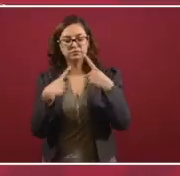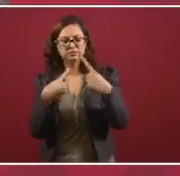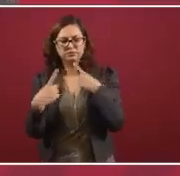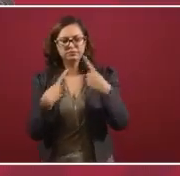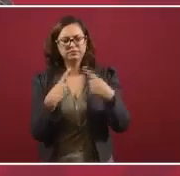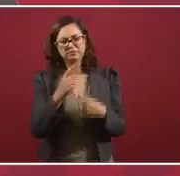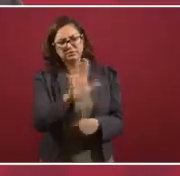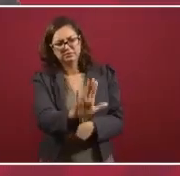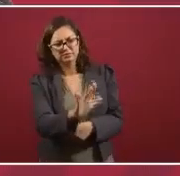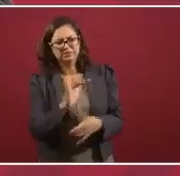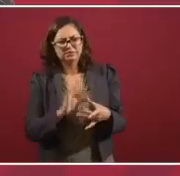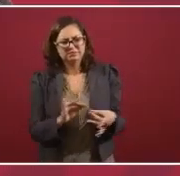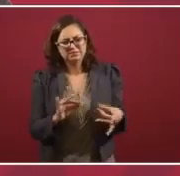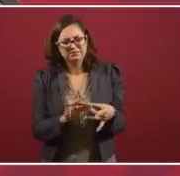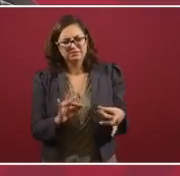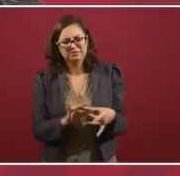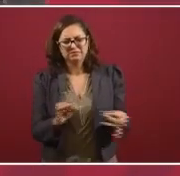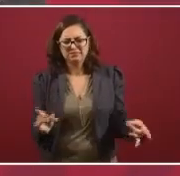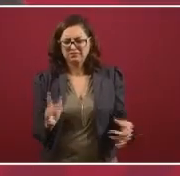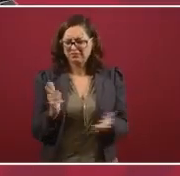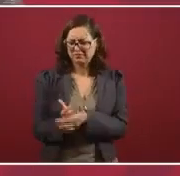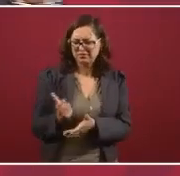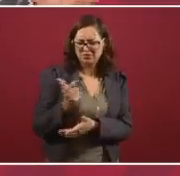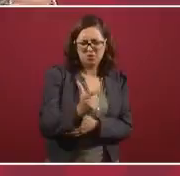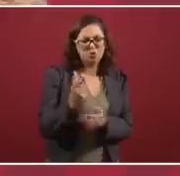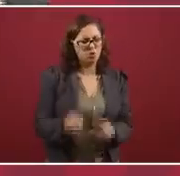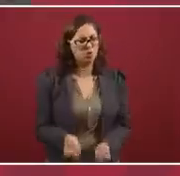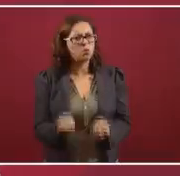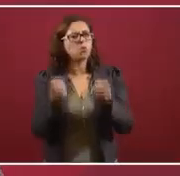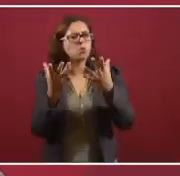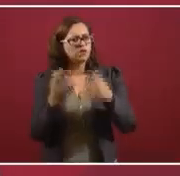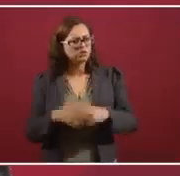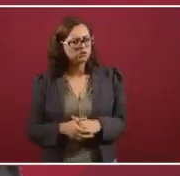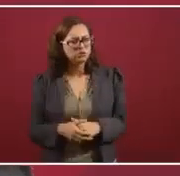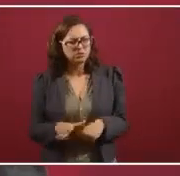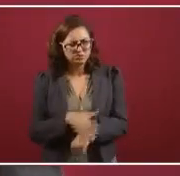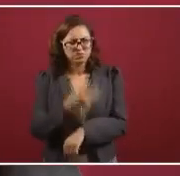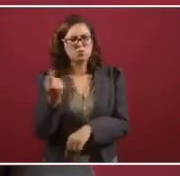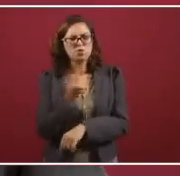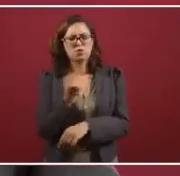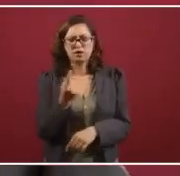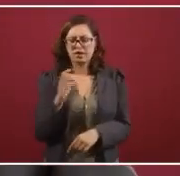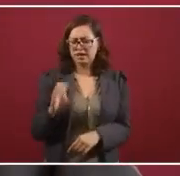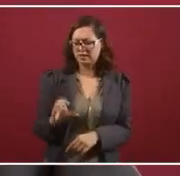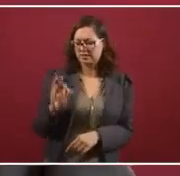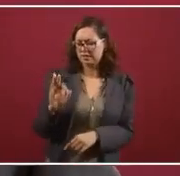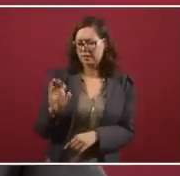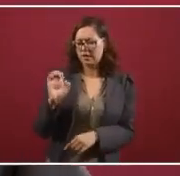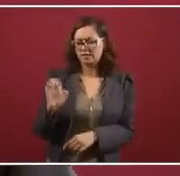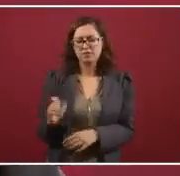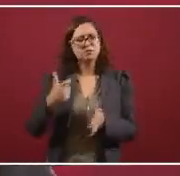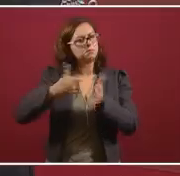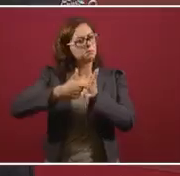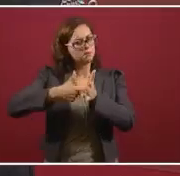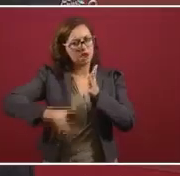definir el carácter de la tarifa, o sea, la CFE mantiene una tarifa